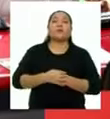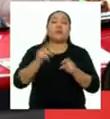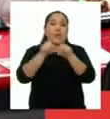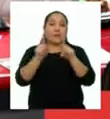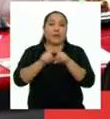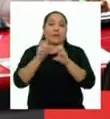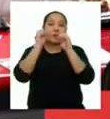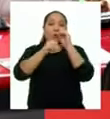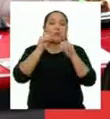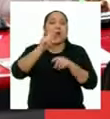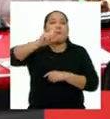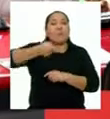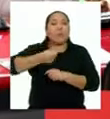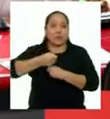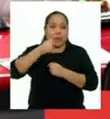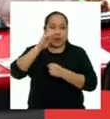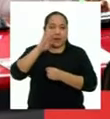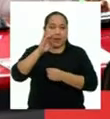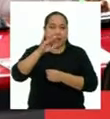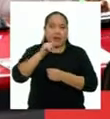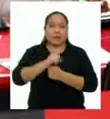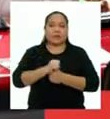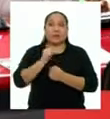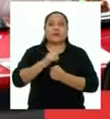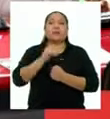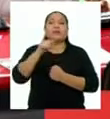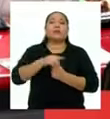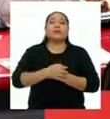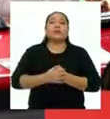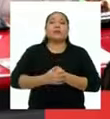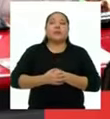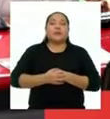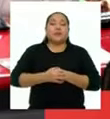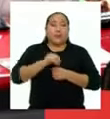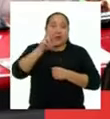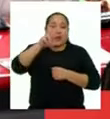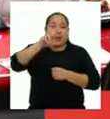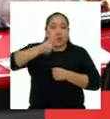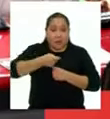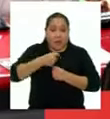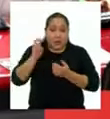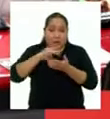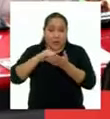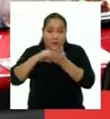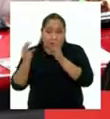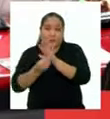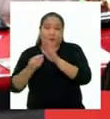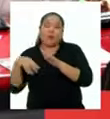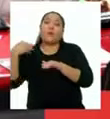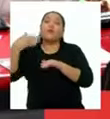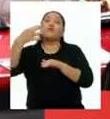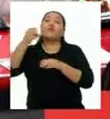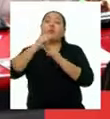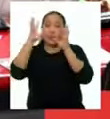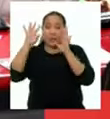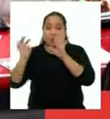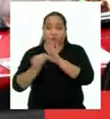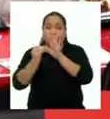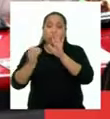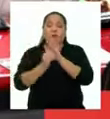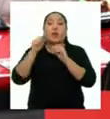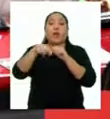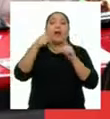cual se lanzaron 1.000 becas en capacitación vinculadas al sector comercio, con 3.000 más que serán lanzadas en los siguientes días, dejando listas